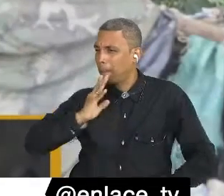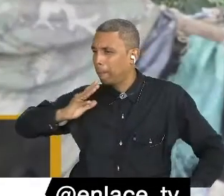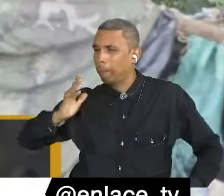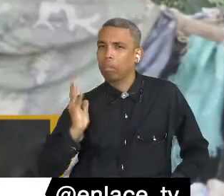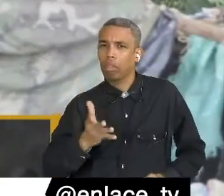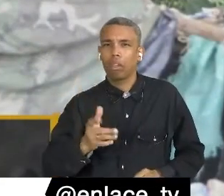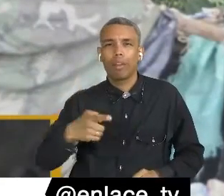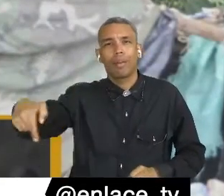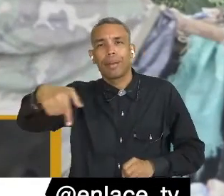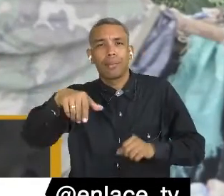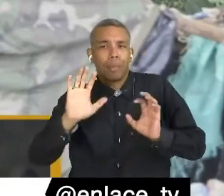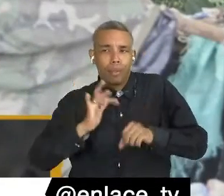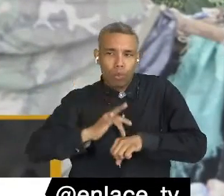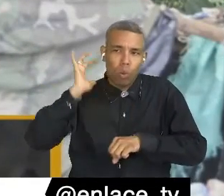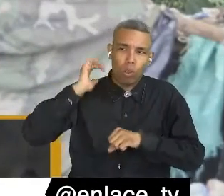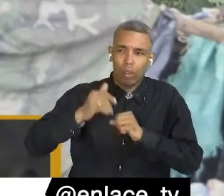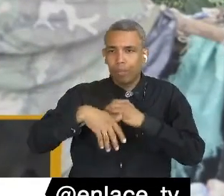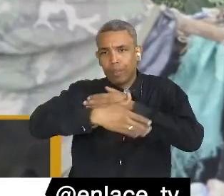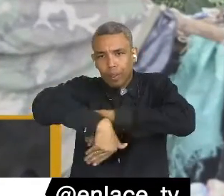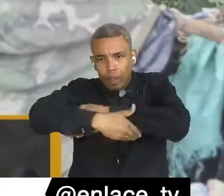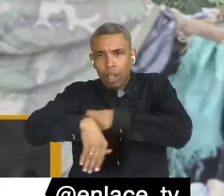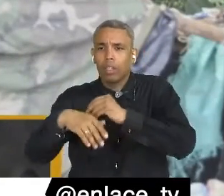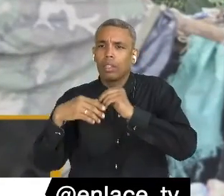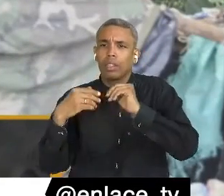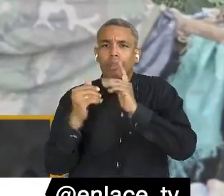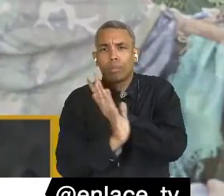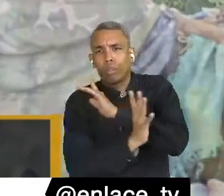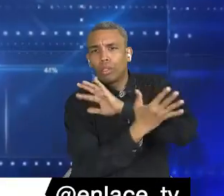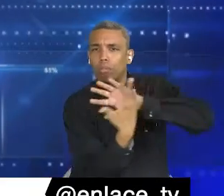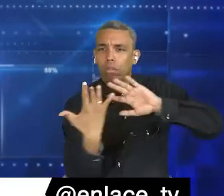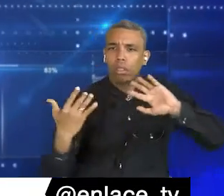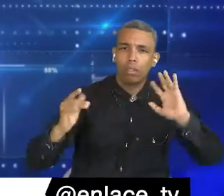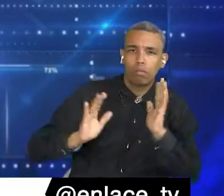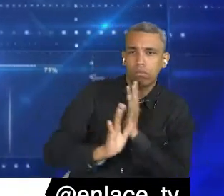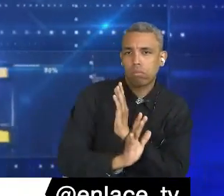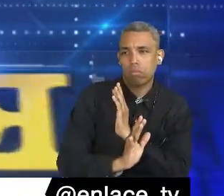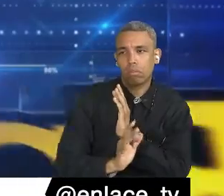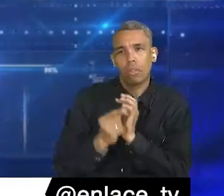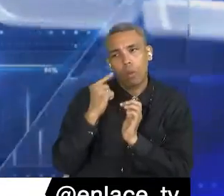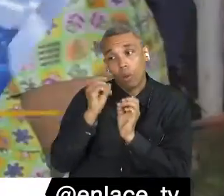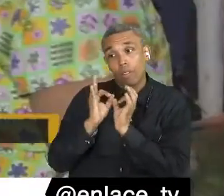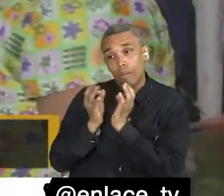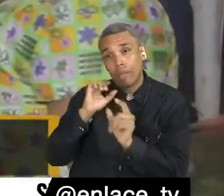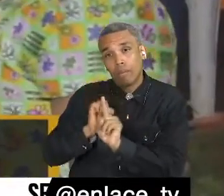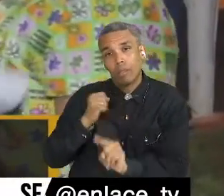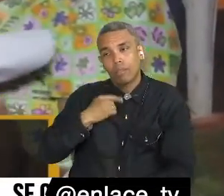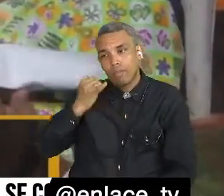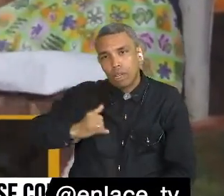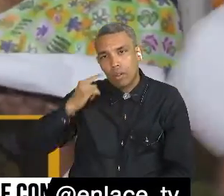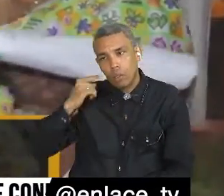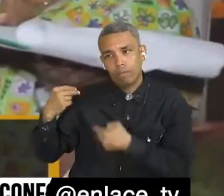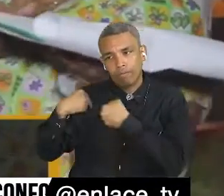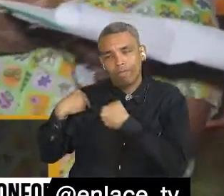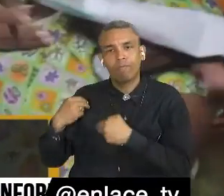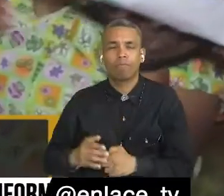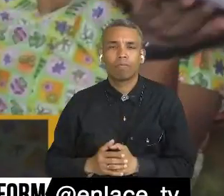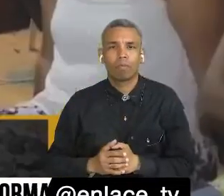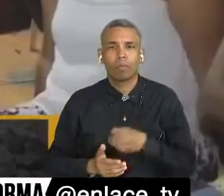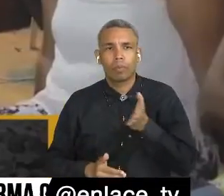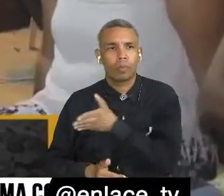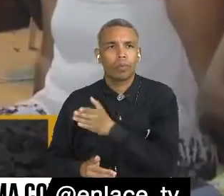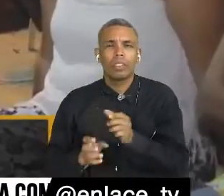que permanezcan en estos lugares sabiendo la responsabilidad que le asiste a ellos. El buen manejo de las basuras, la no